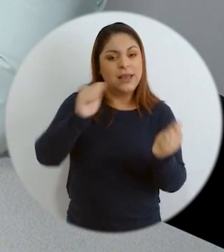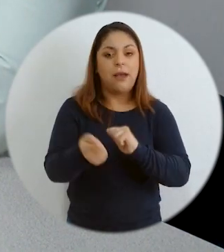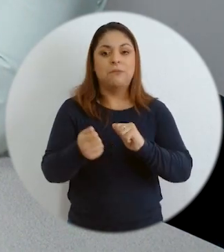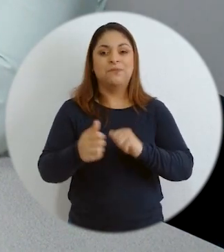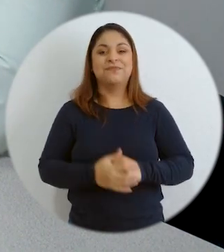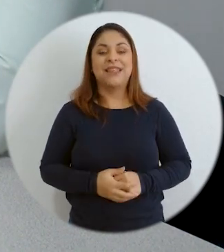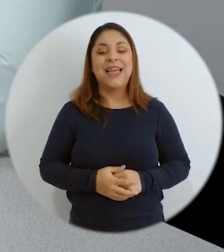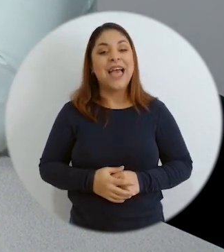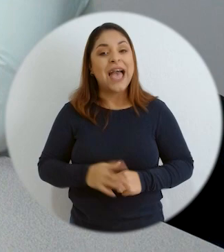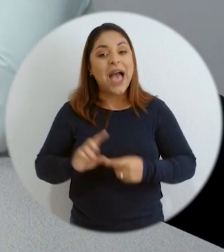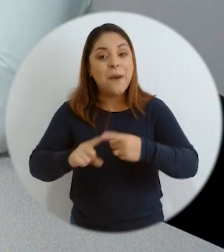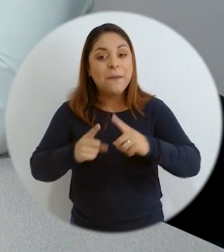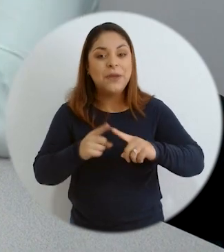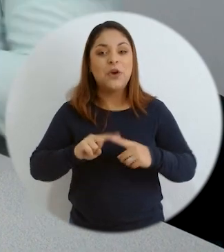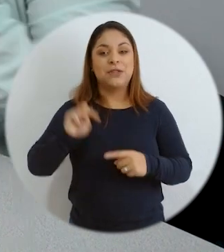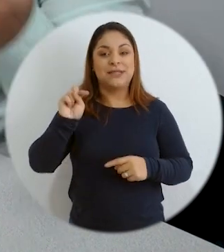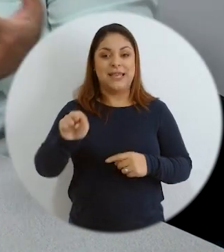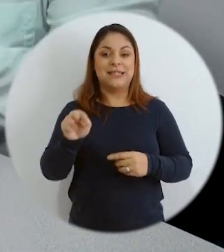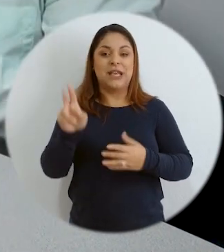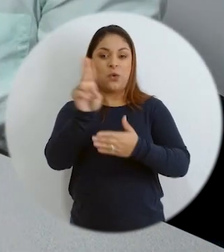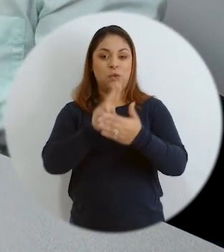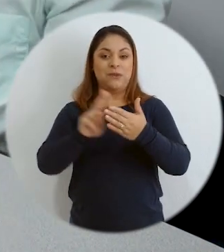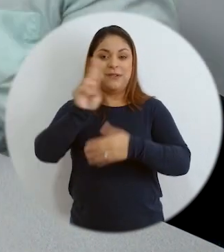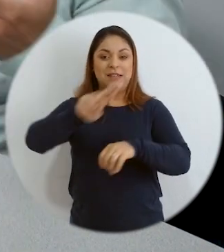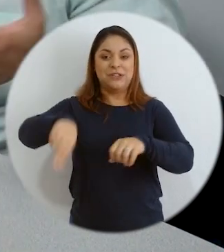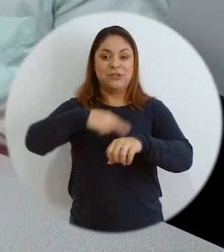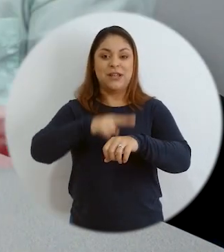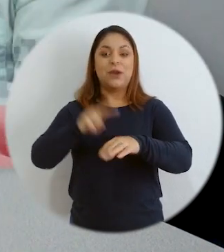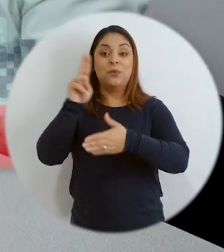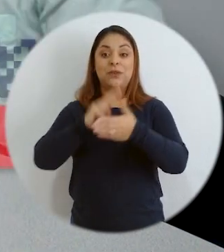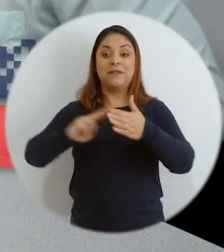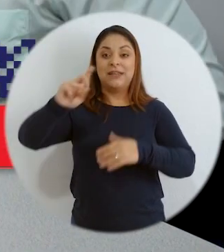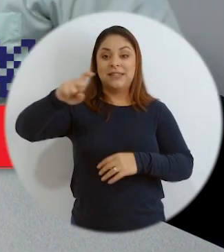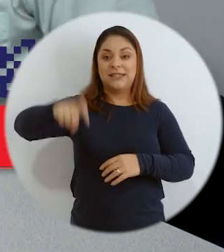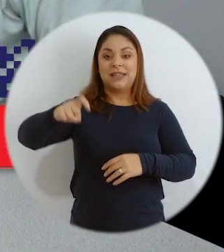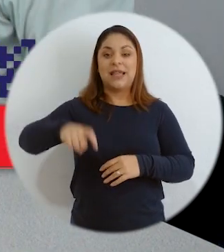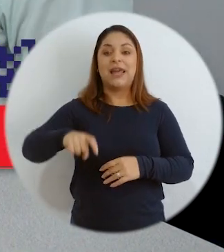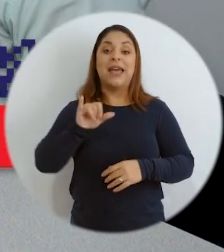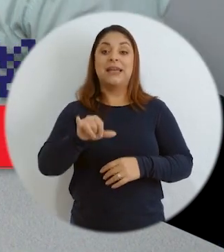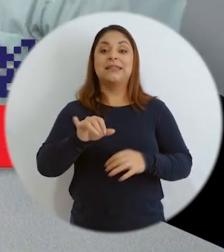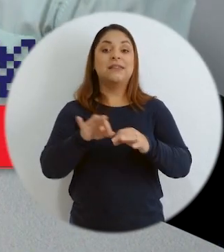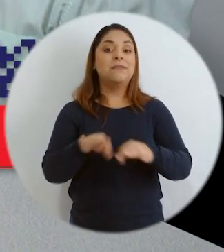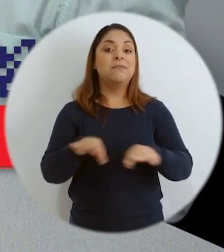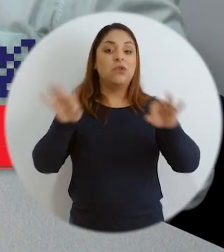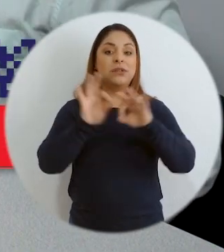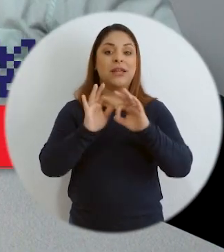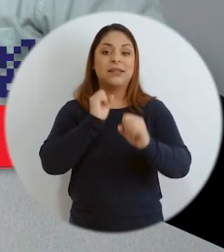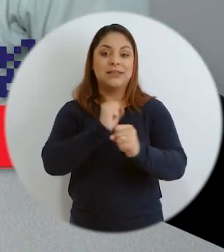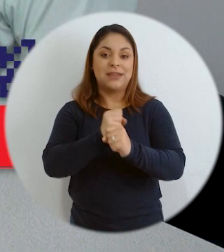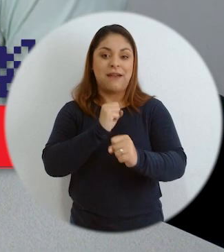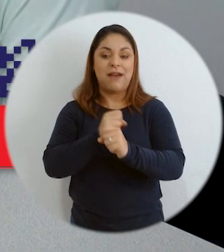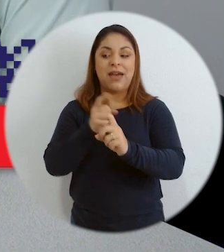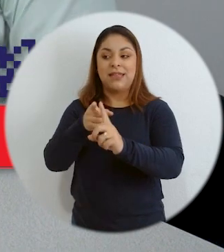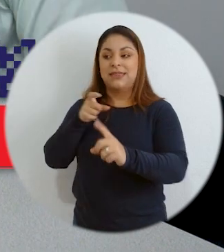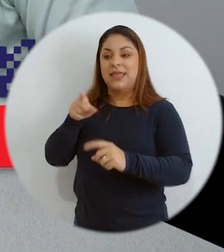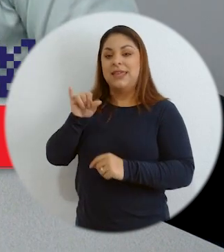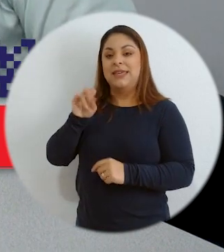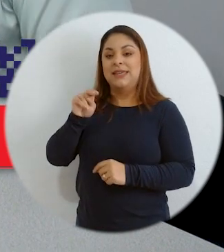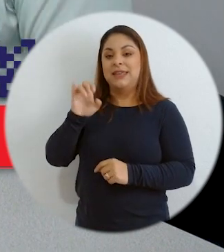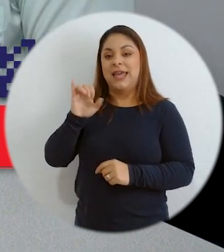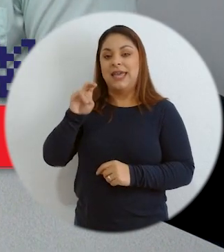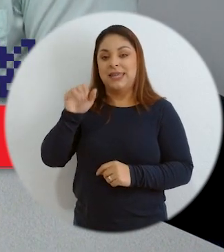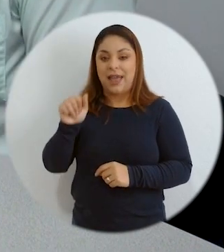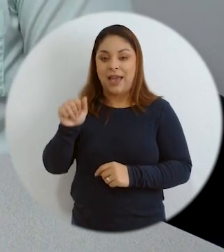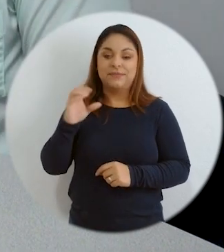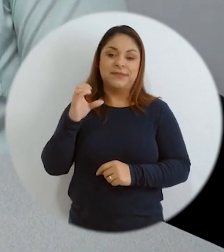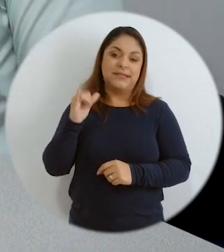del que hablas. Amigos y amigas, esta es la Universidad Nacional, esta es la universidad necesaria y este es el importantísimo trabajo que se realiza